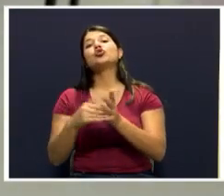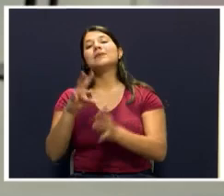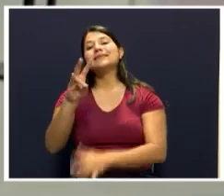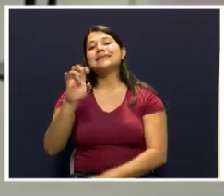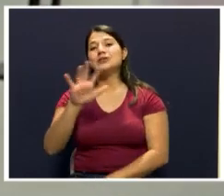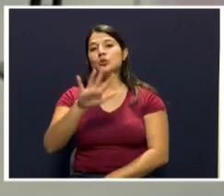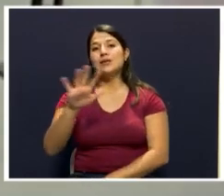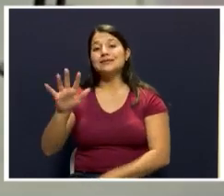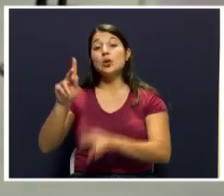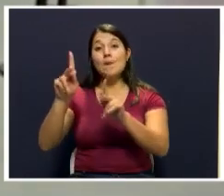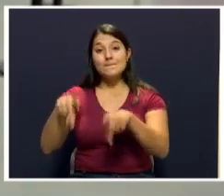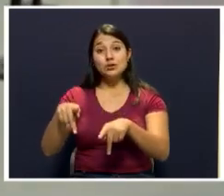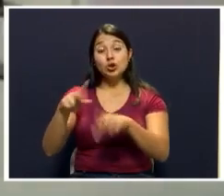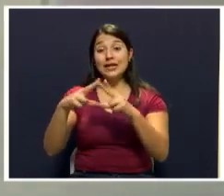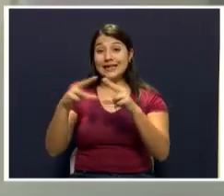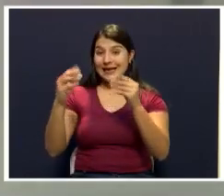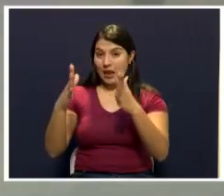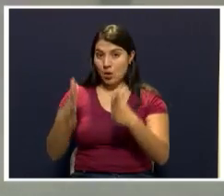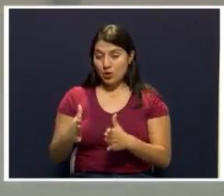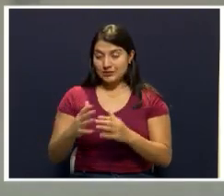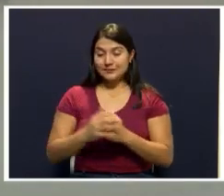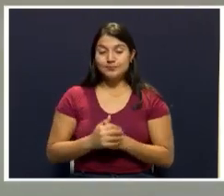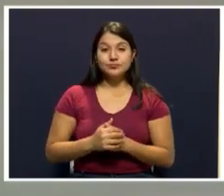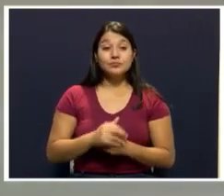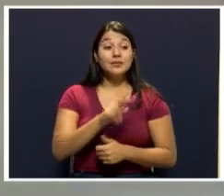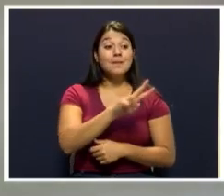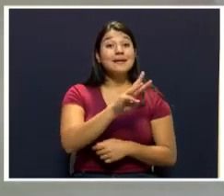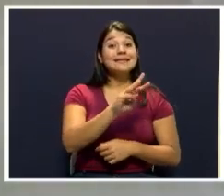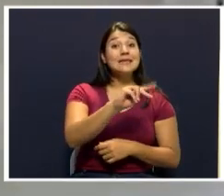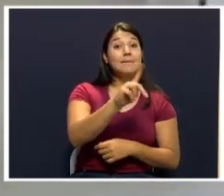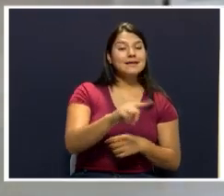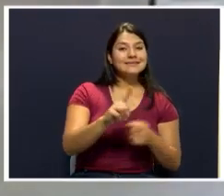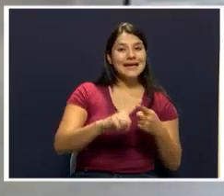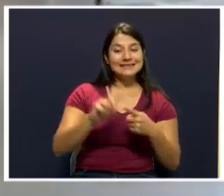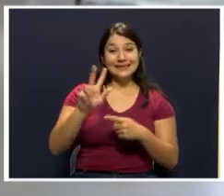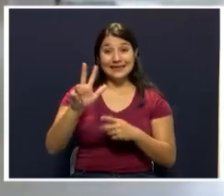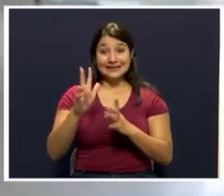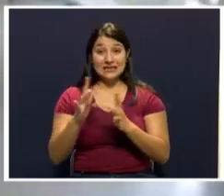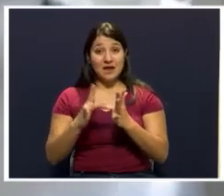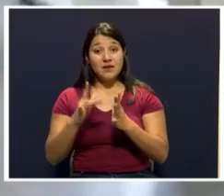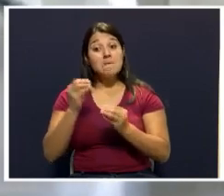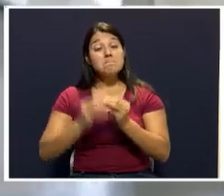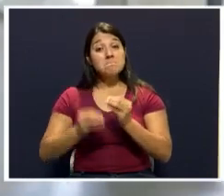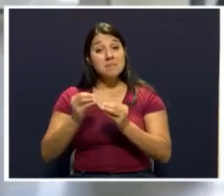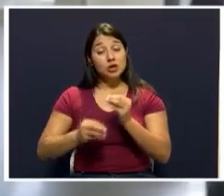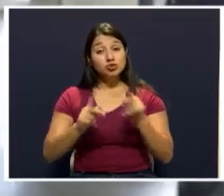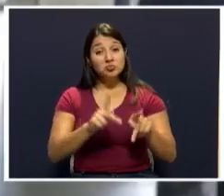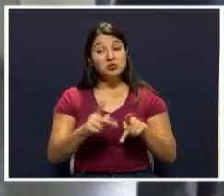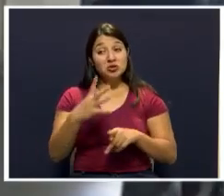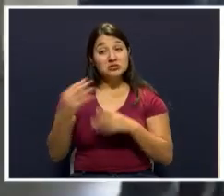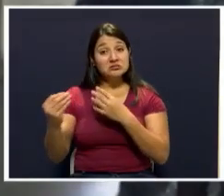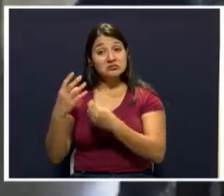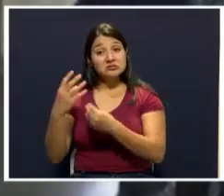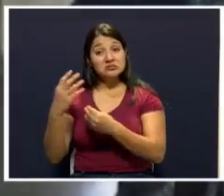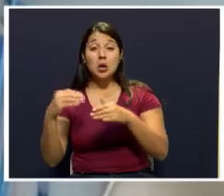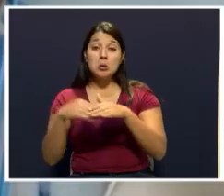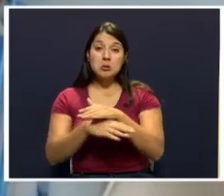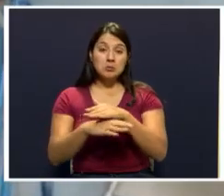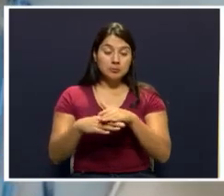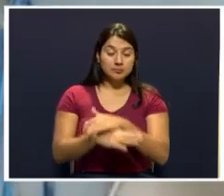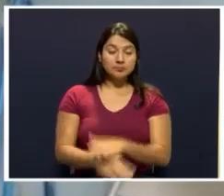14.755 personas fueron de nacionalidad nicaragüense. Del 26 de marzo al 3 de abril han disminuido los movimientos migratorios para todos los puestos